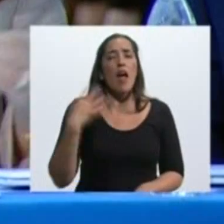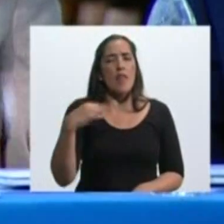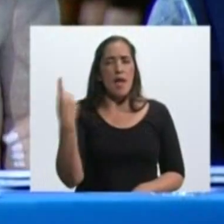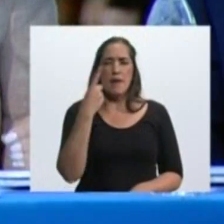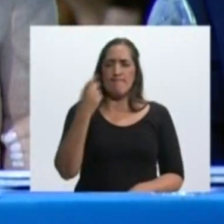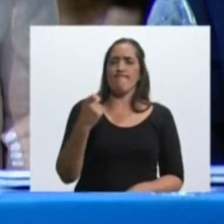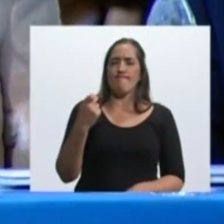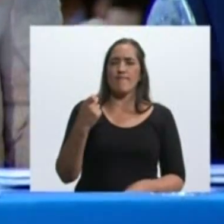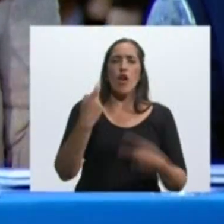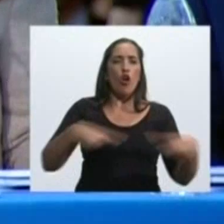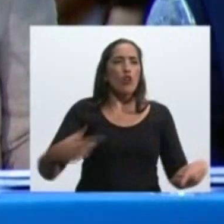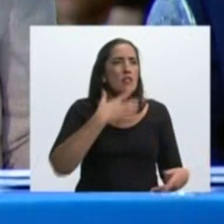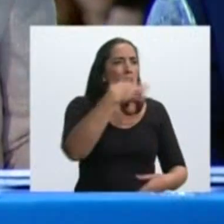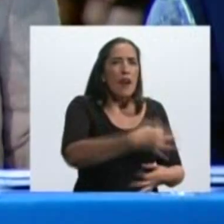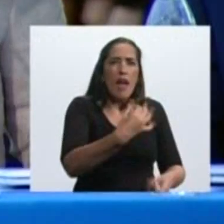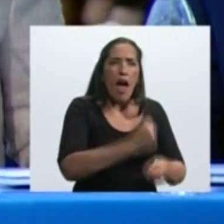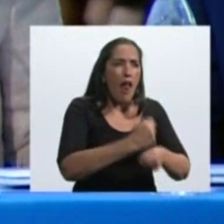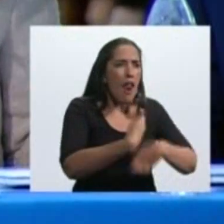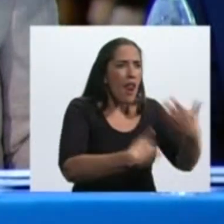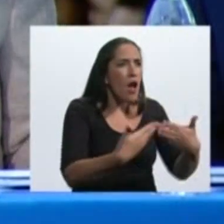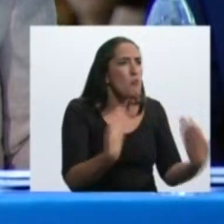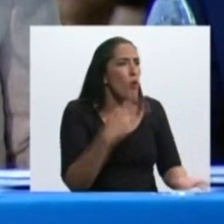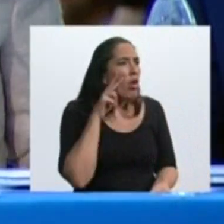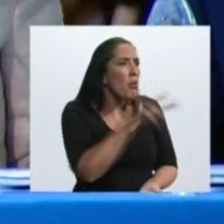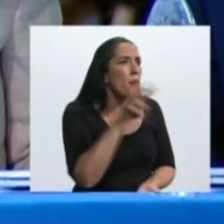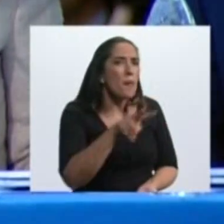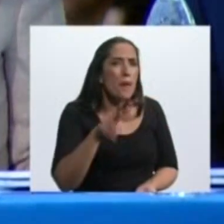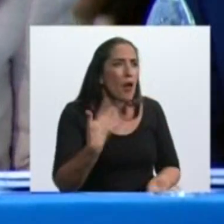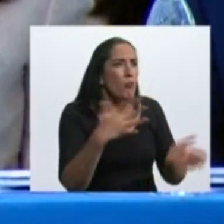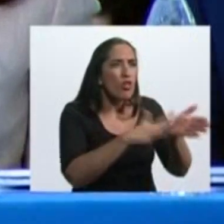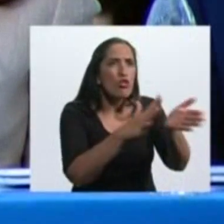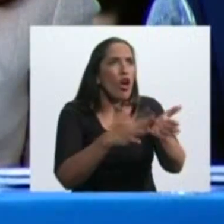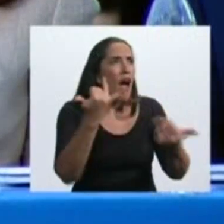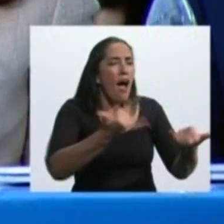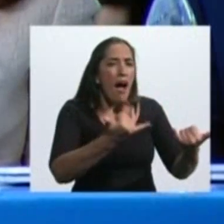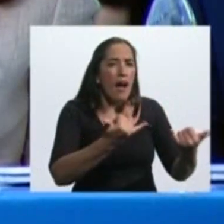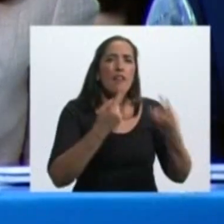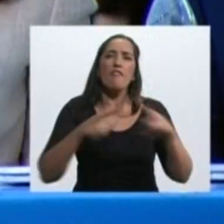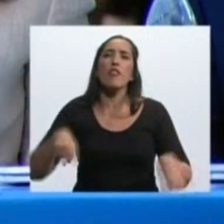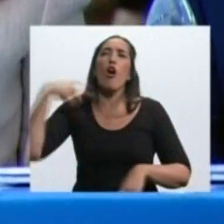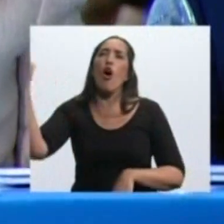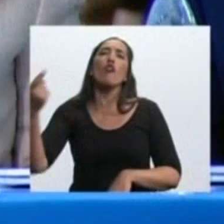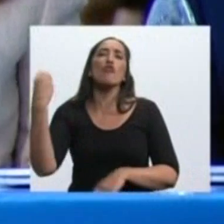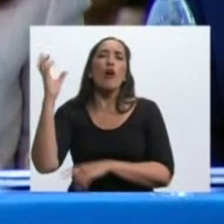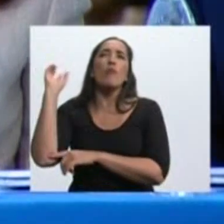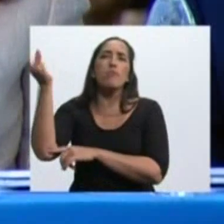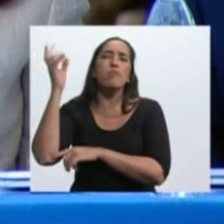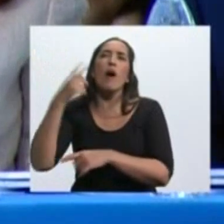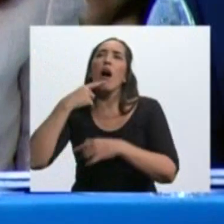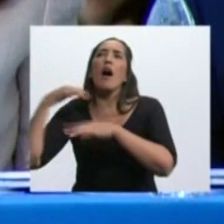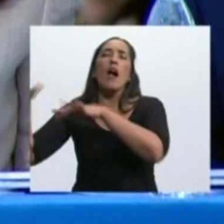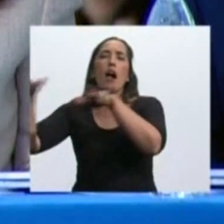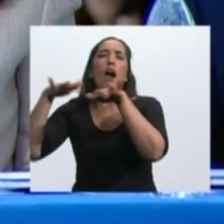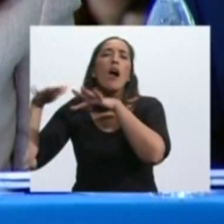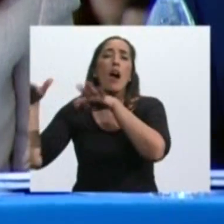lo concreto, lo real, lo que se puede ver, tocar, de los cantos de sirenas, porque saben que